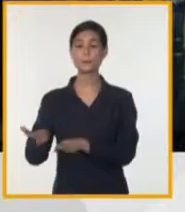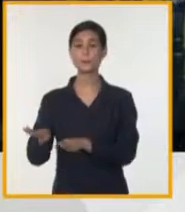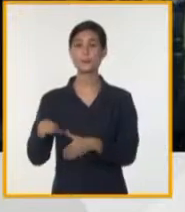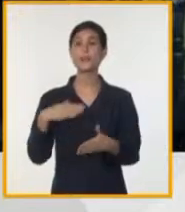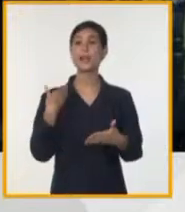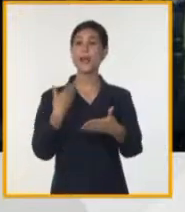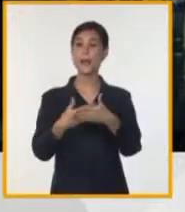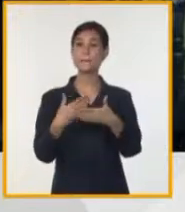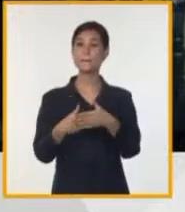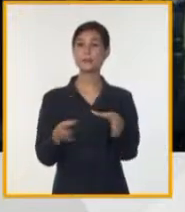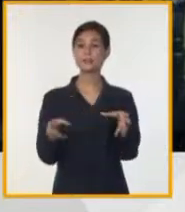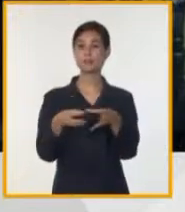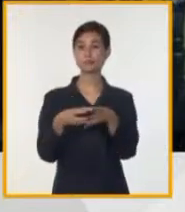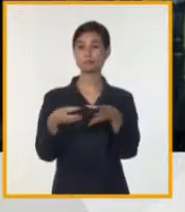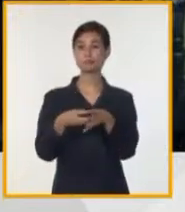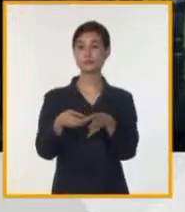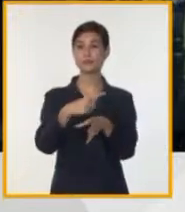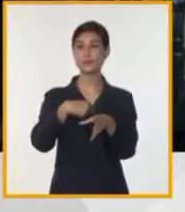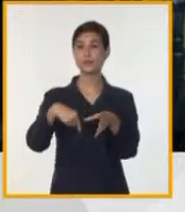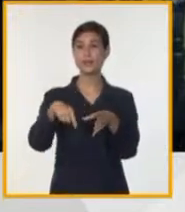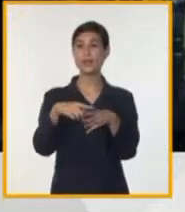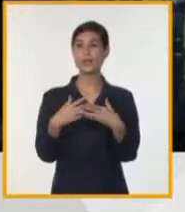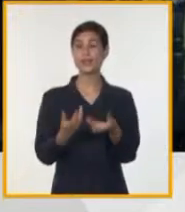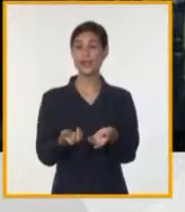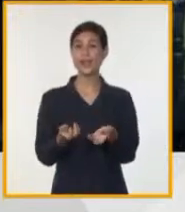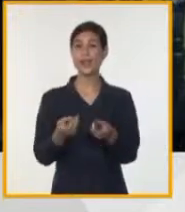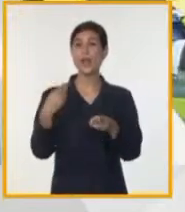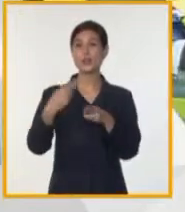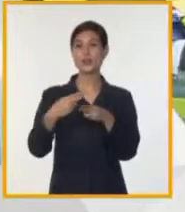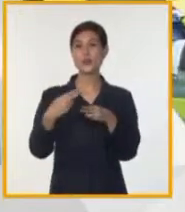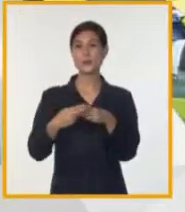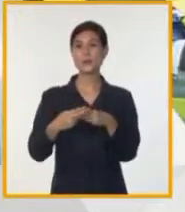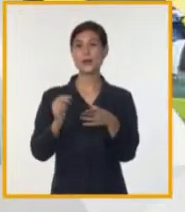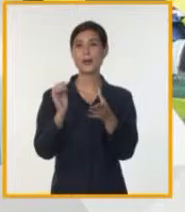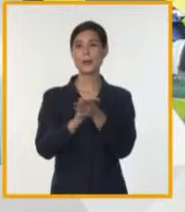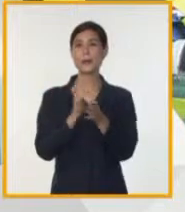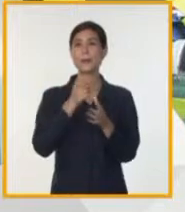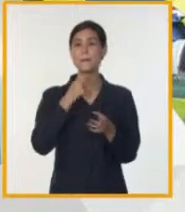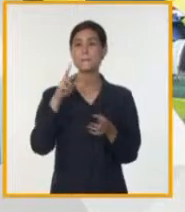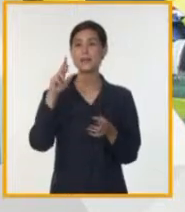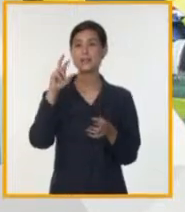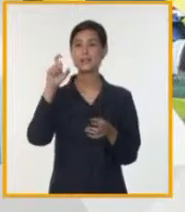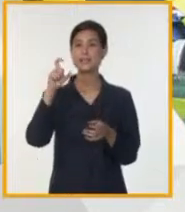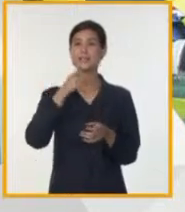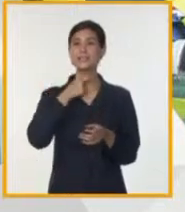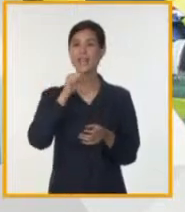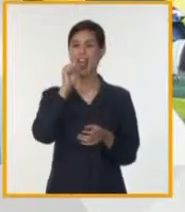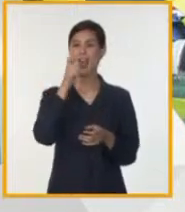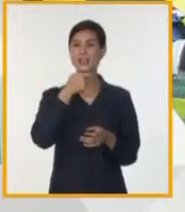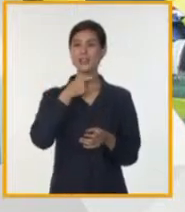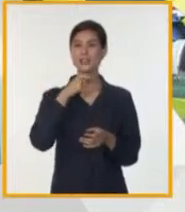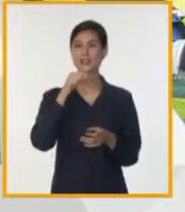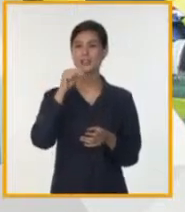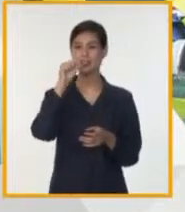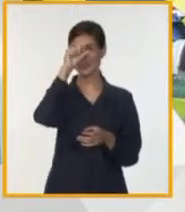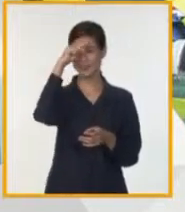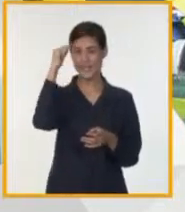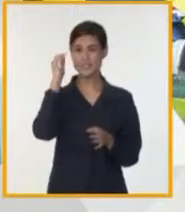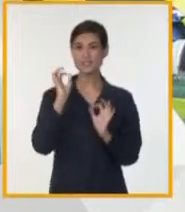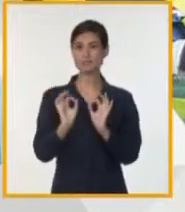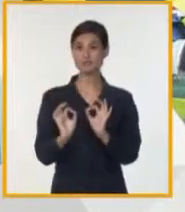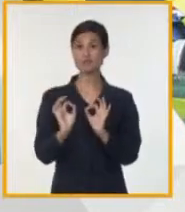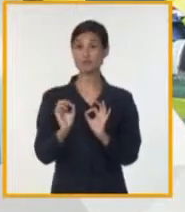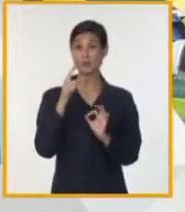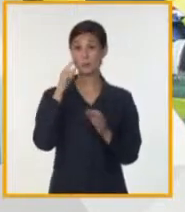la Mercedes-Benz Servicio, con los talleres que están a lo largo del país. Y la revisión técnica automotor, estamos hablando